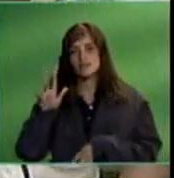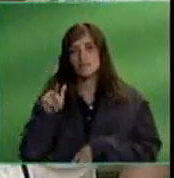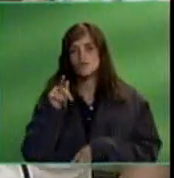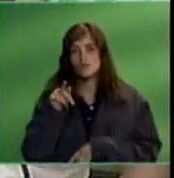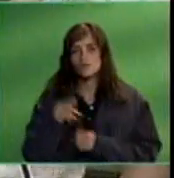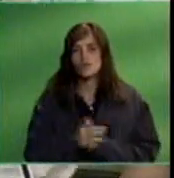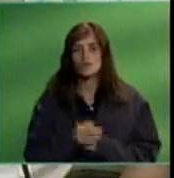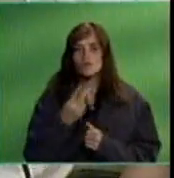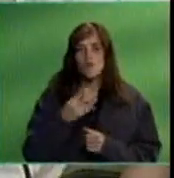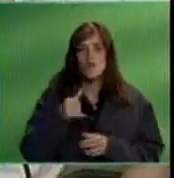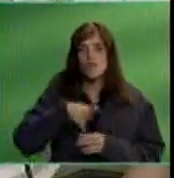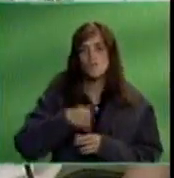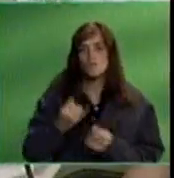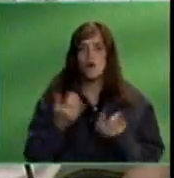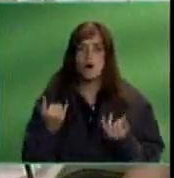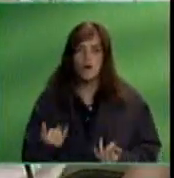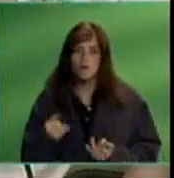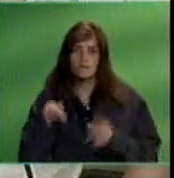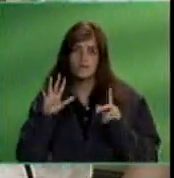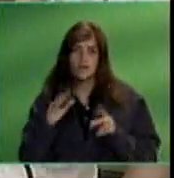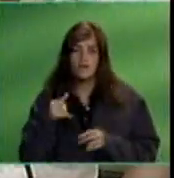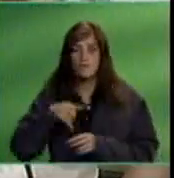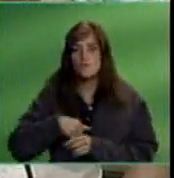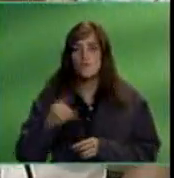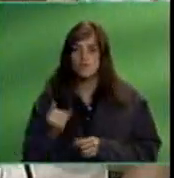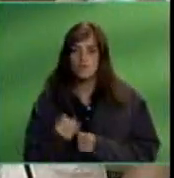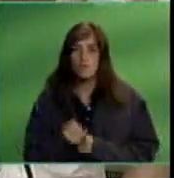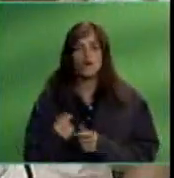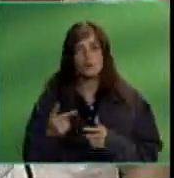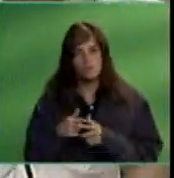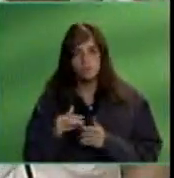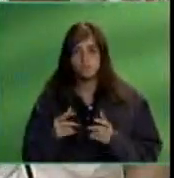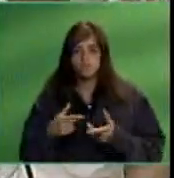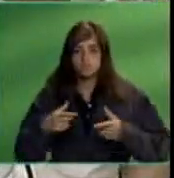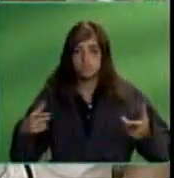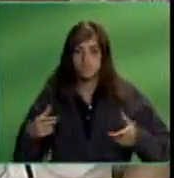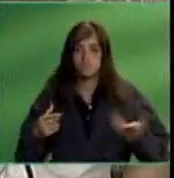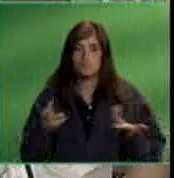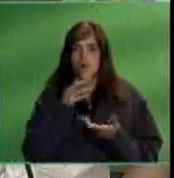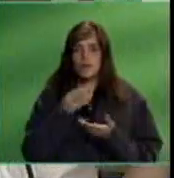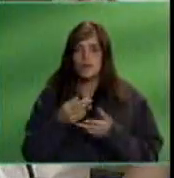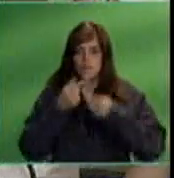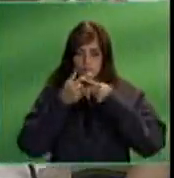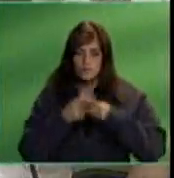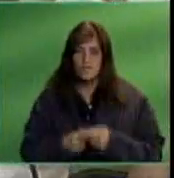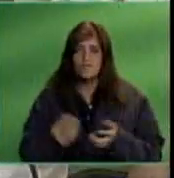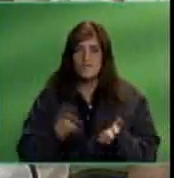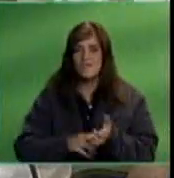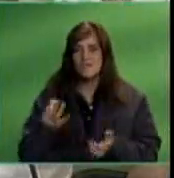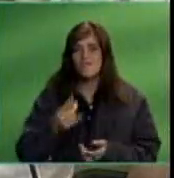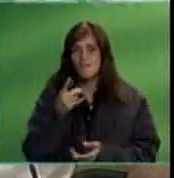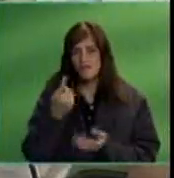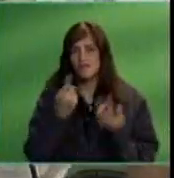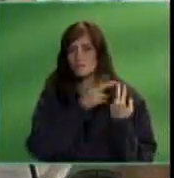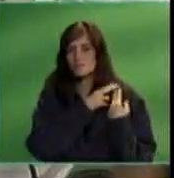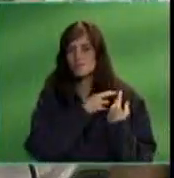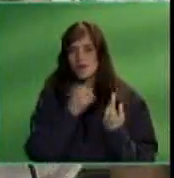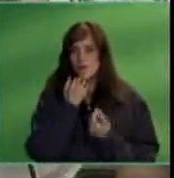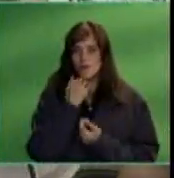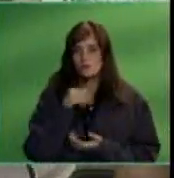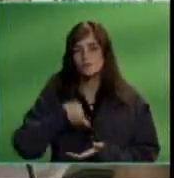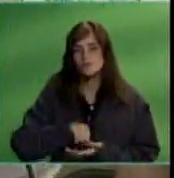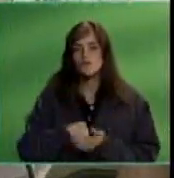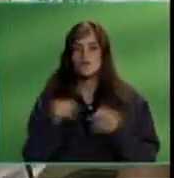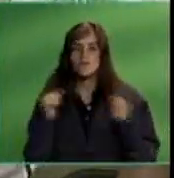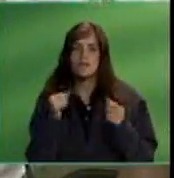7 de octubre y ahora seis votos por eso los crecimientos porque no da las cifras reales usted las tiene un irresponsable en un centro de